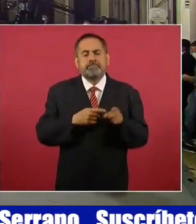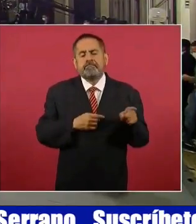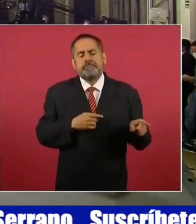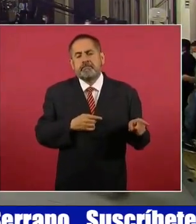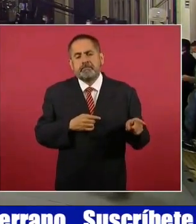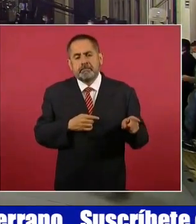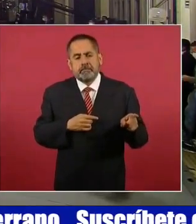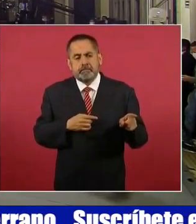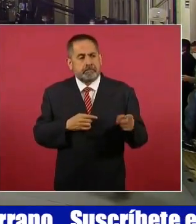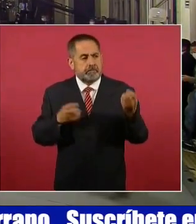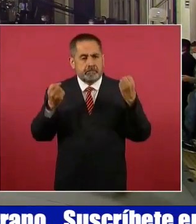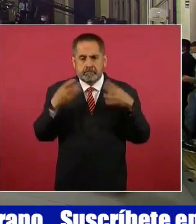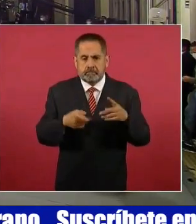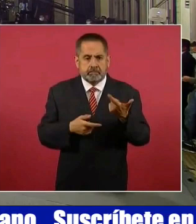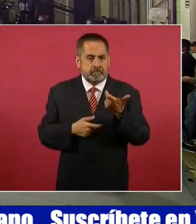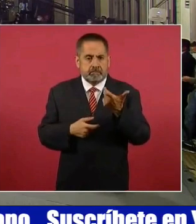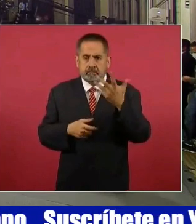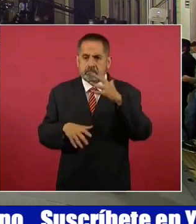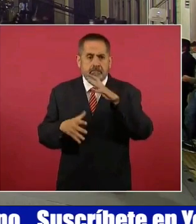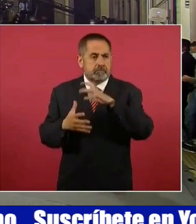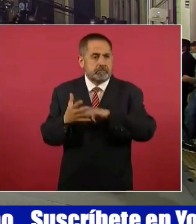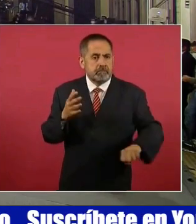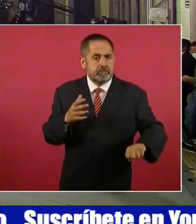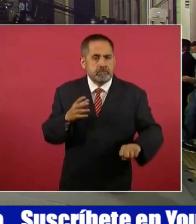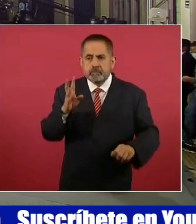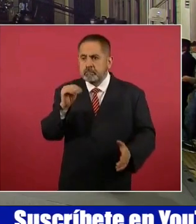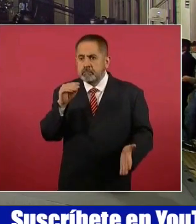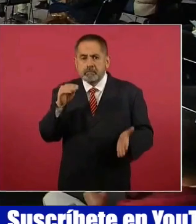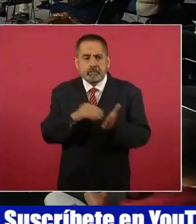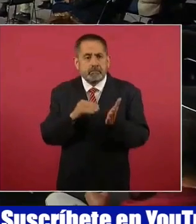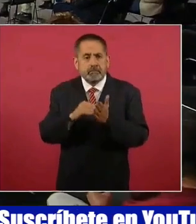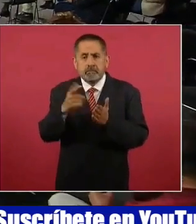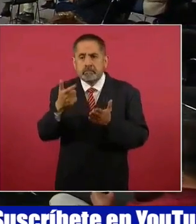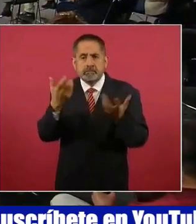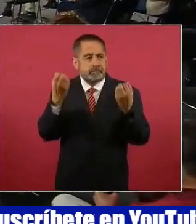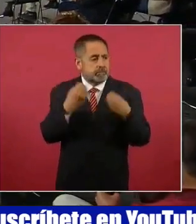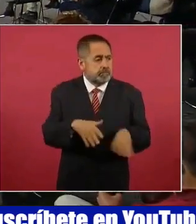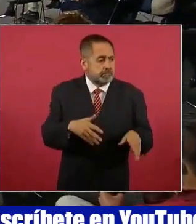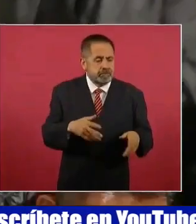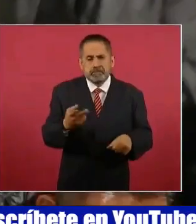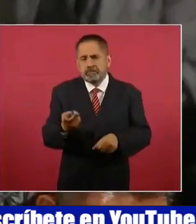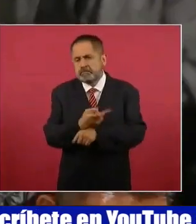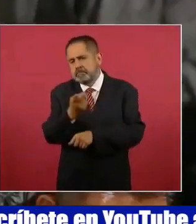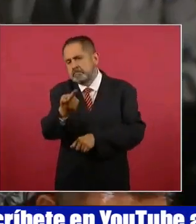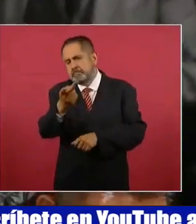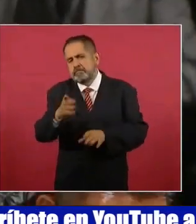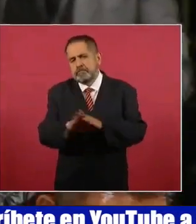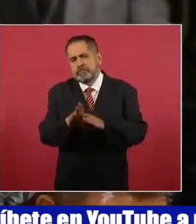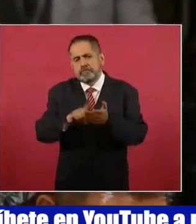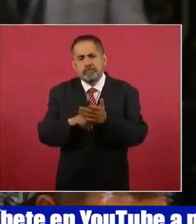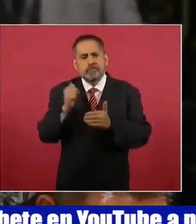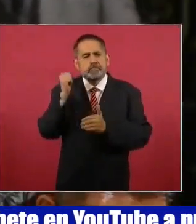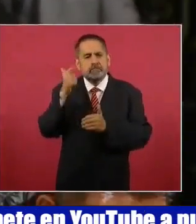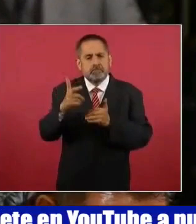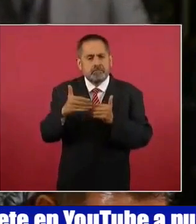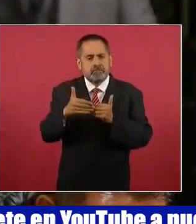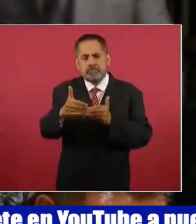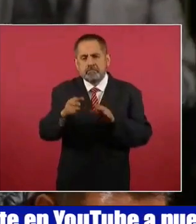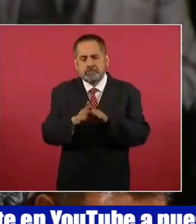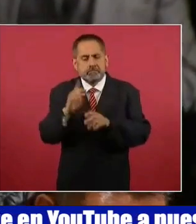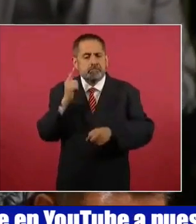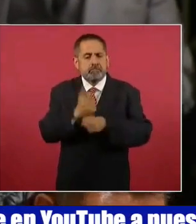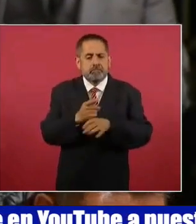es verdaderamente la mejor cara que tiene Proceso, la forma en la que pues se exhiben de cuerpo